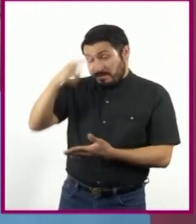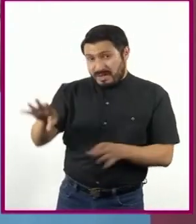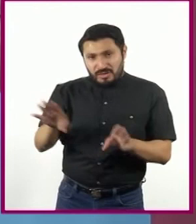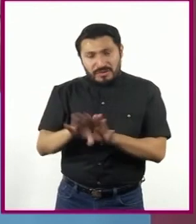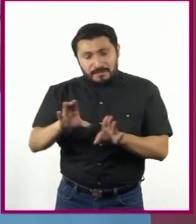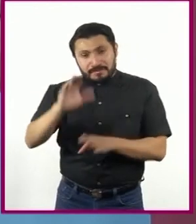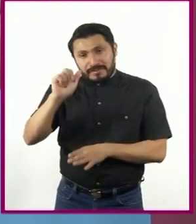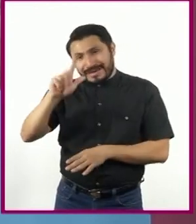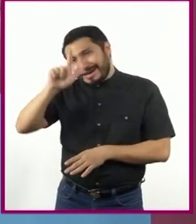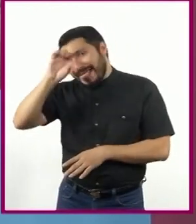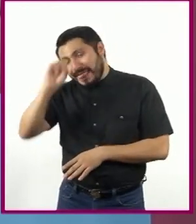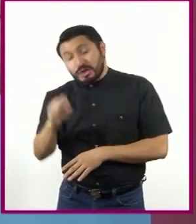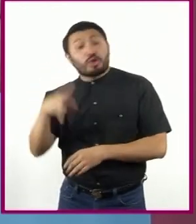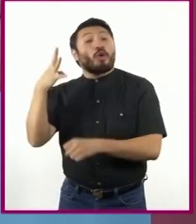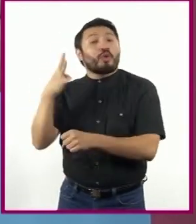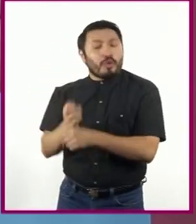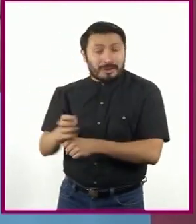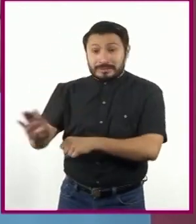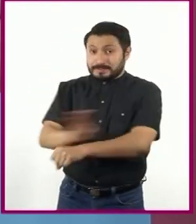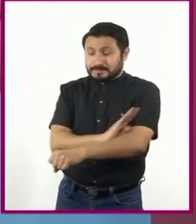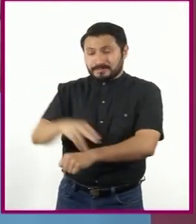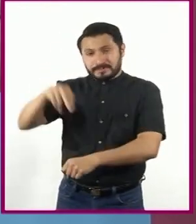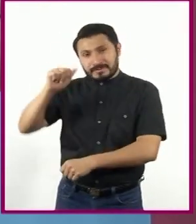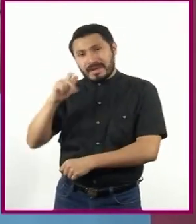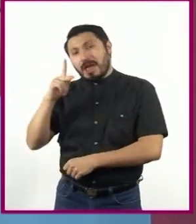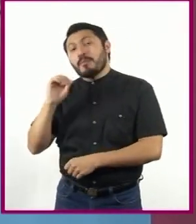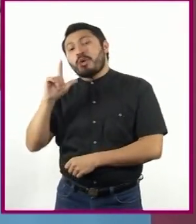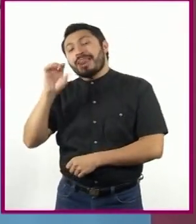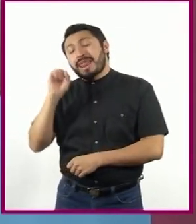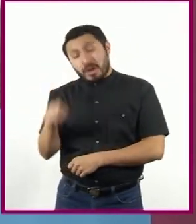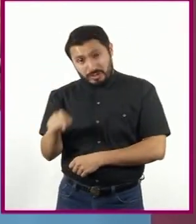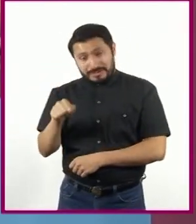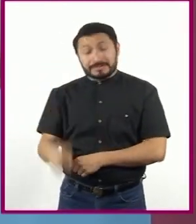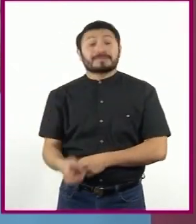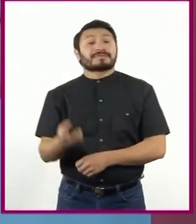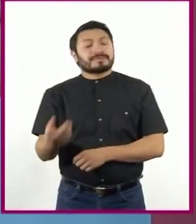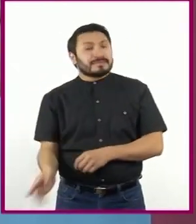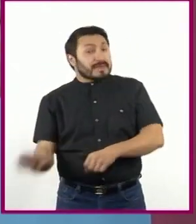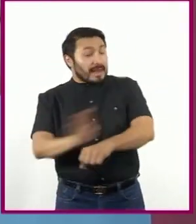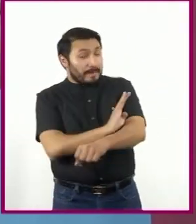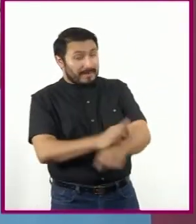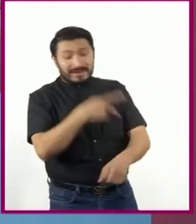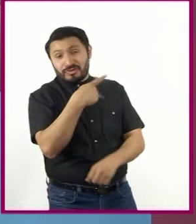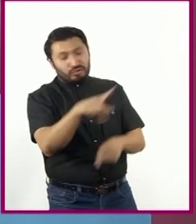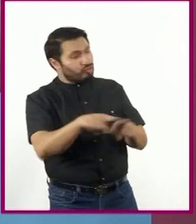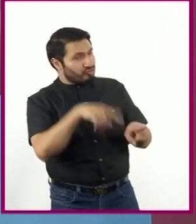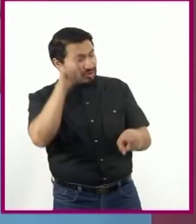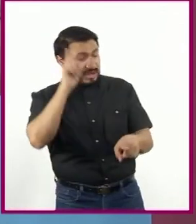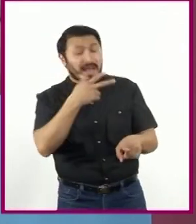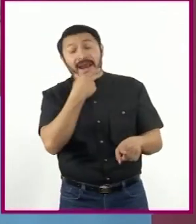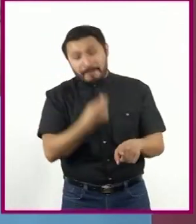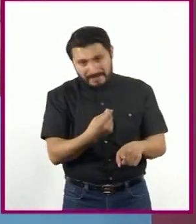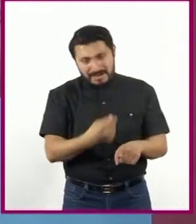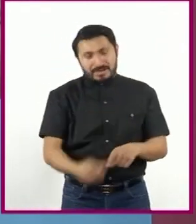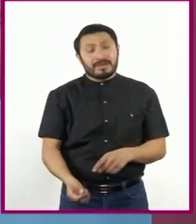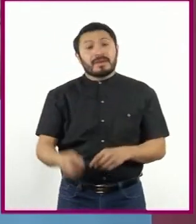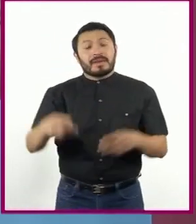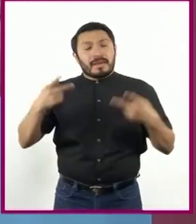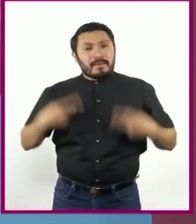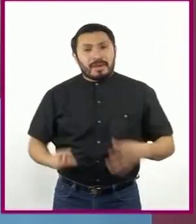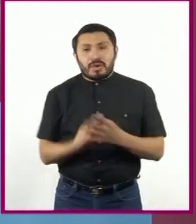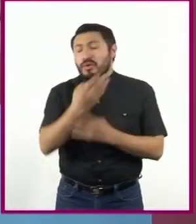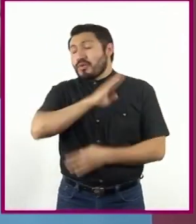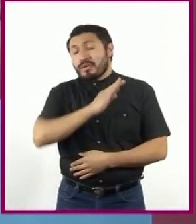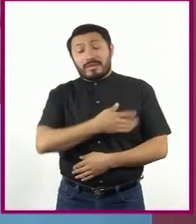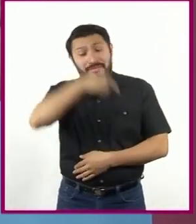de Carlos IV en favor de Napoleón Bonaparte y este en favor de su hermano, los novohispanos consideraron